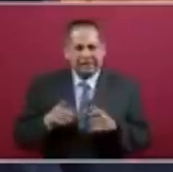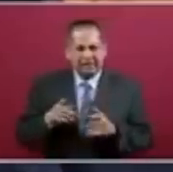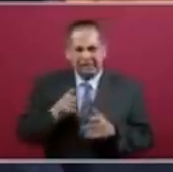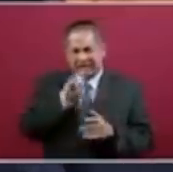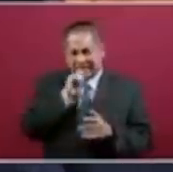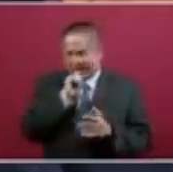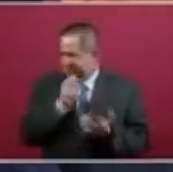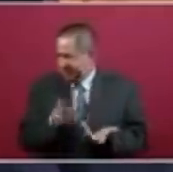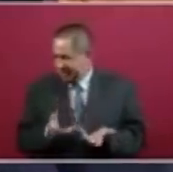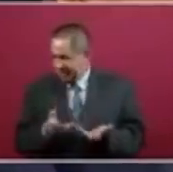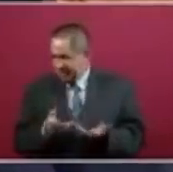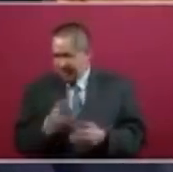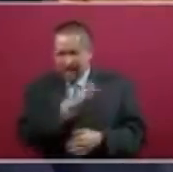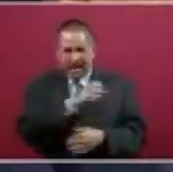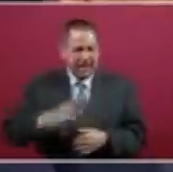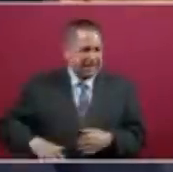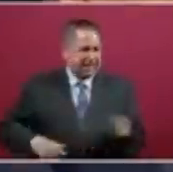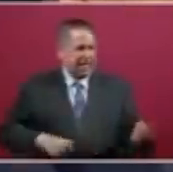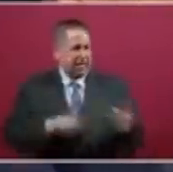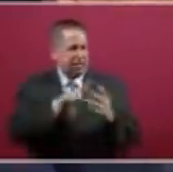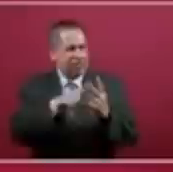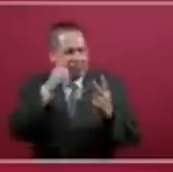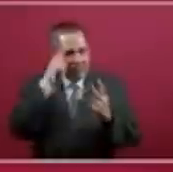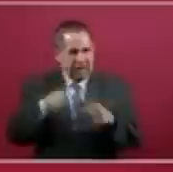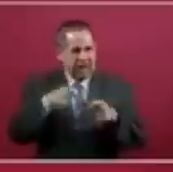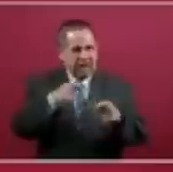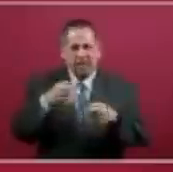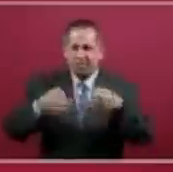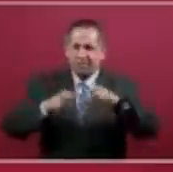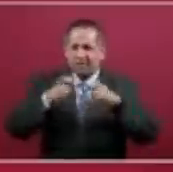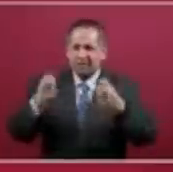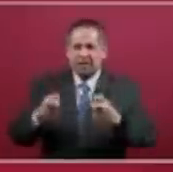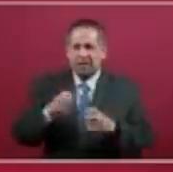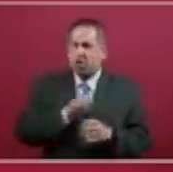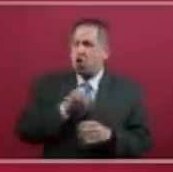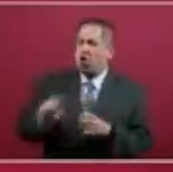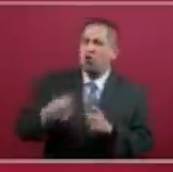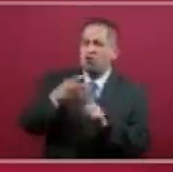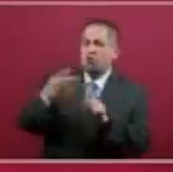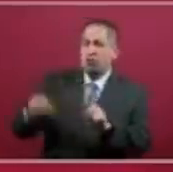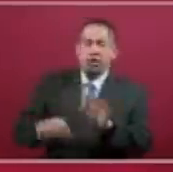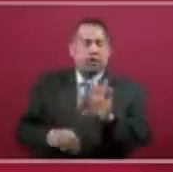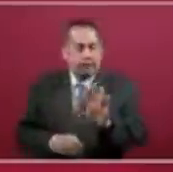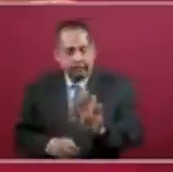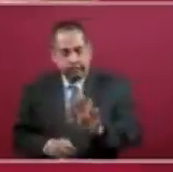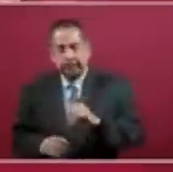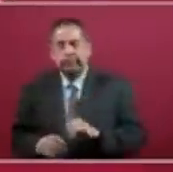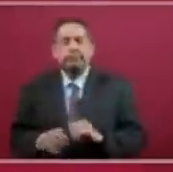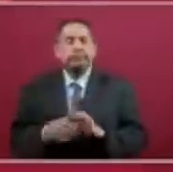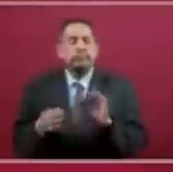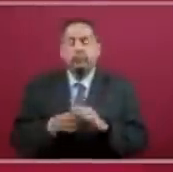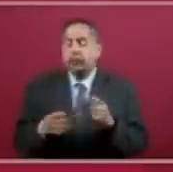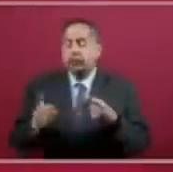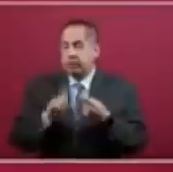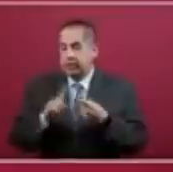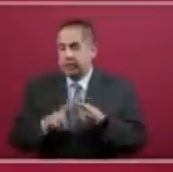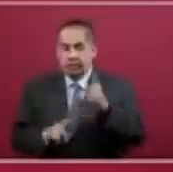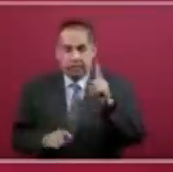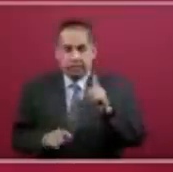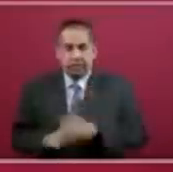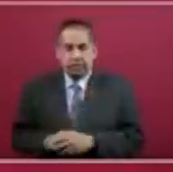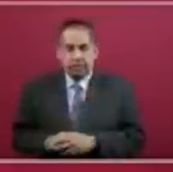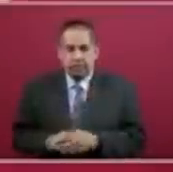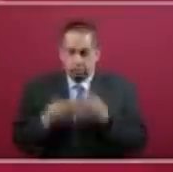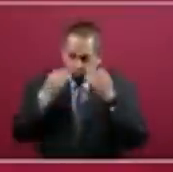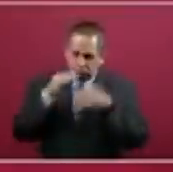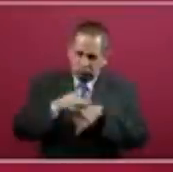de candidatos a ministra? Gracias. Bueno, acerca de lo primero, yo creo que los hechos